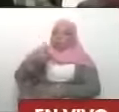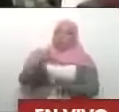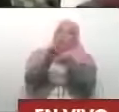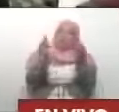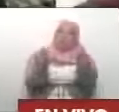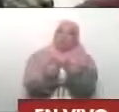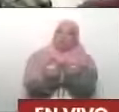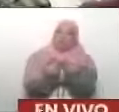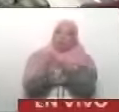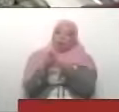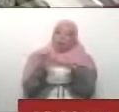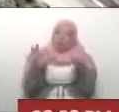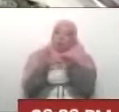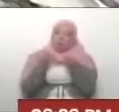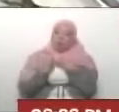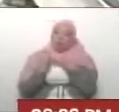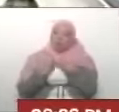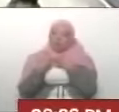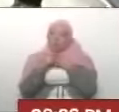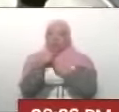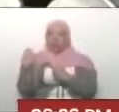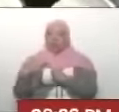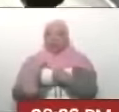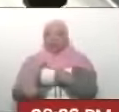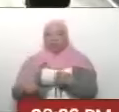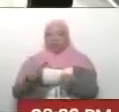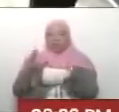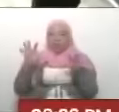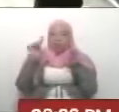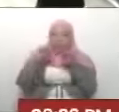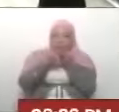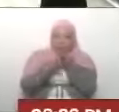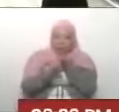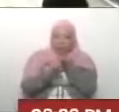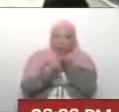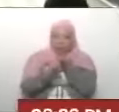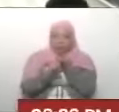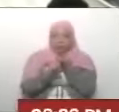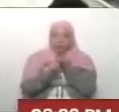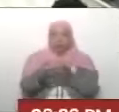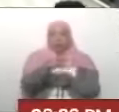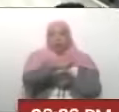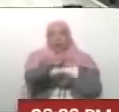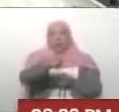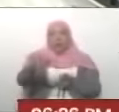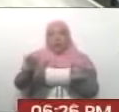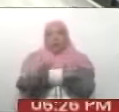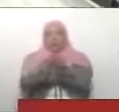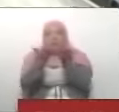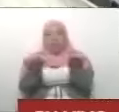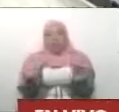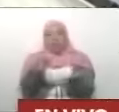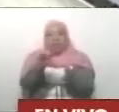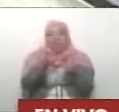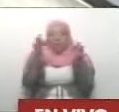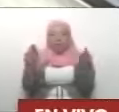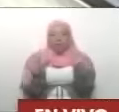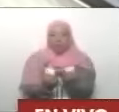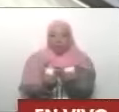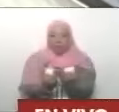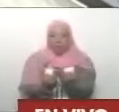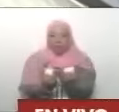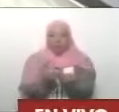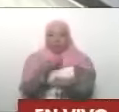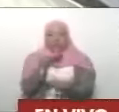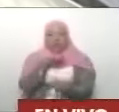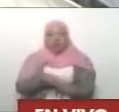me cuentan, pues, gente que ha vivido en China, que cuando se van a casar, llevan cada quien su libro de su familia. ¿Ves? De